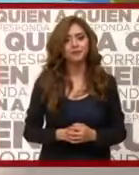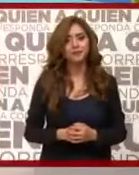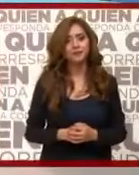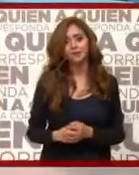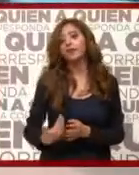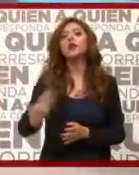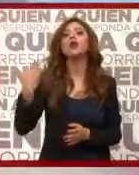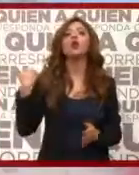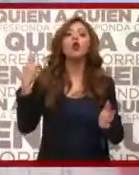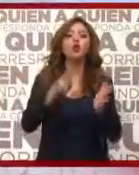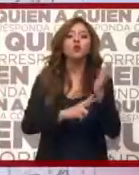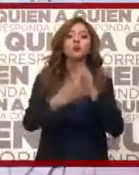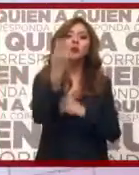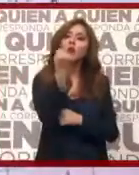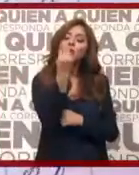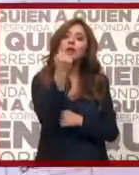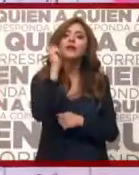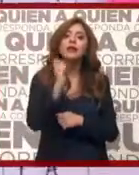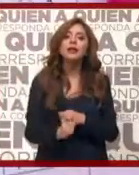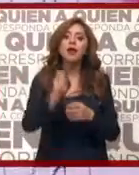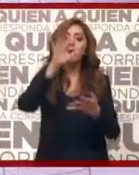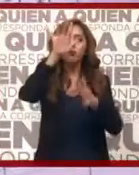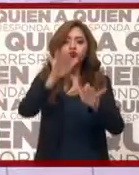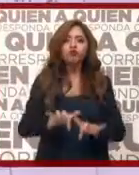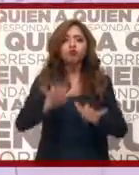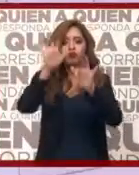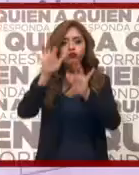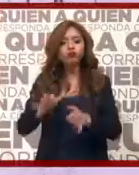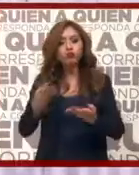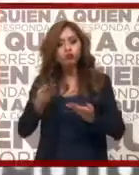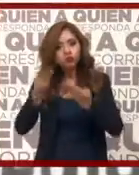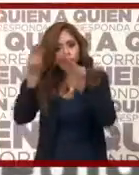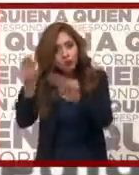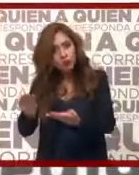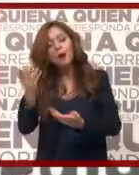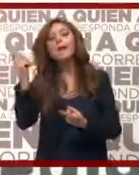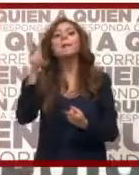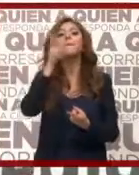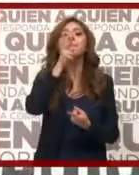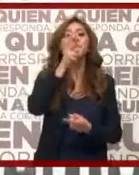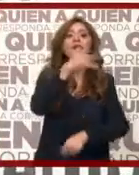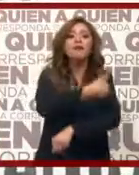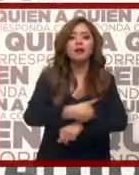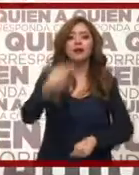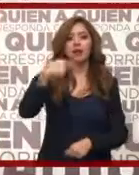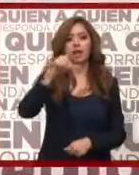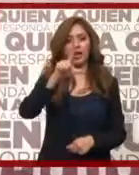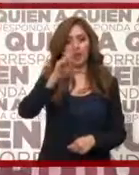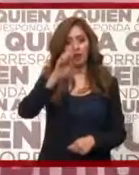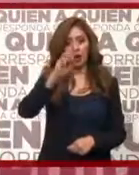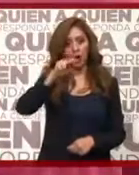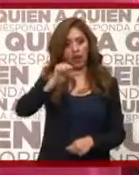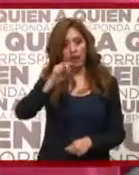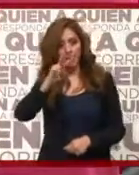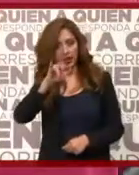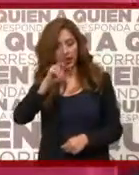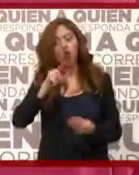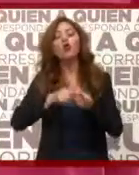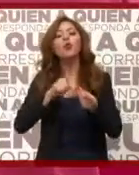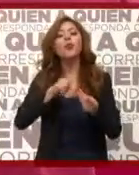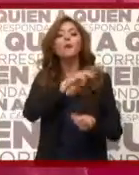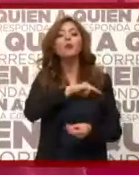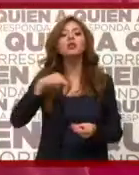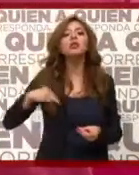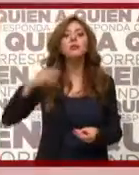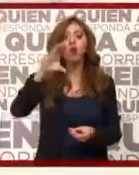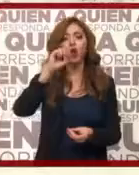Desde el 2009, las peticiones están sobre la mesa. Los padres de familia de la primaria Leona Vicario, ubicada en el municipio de